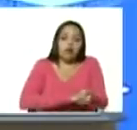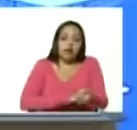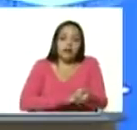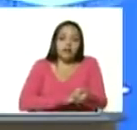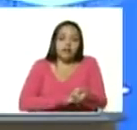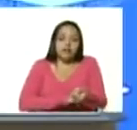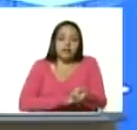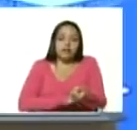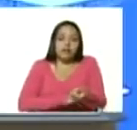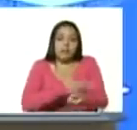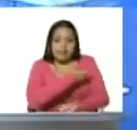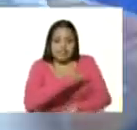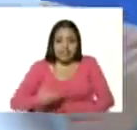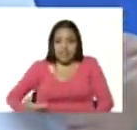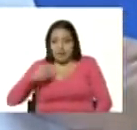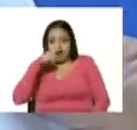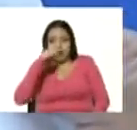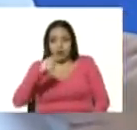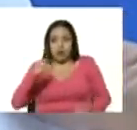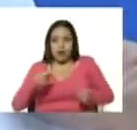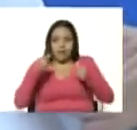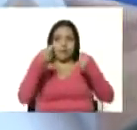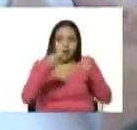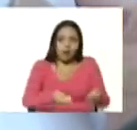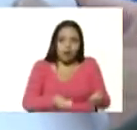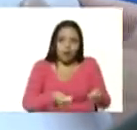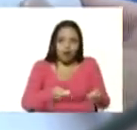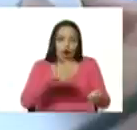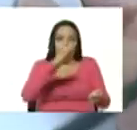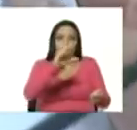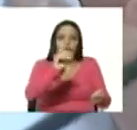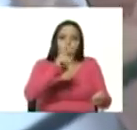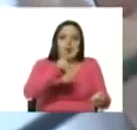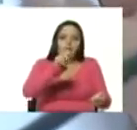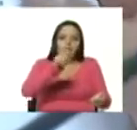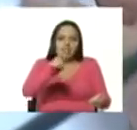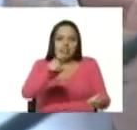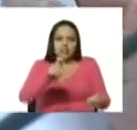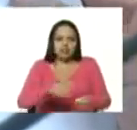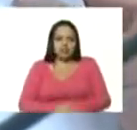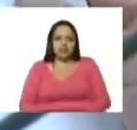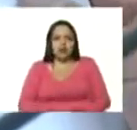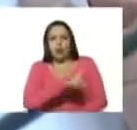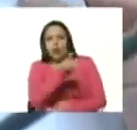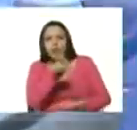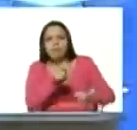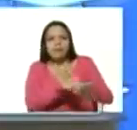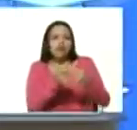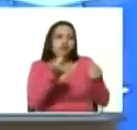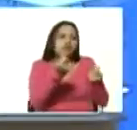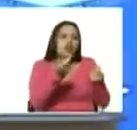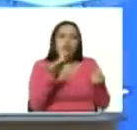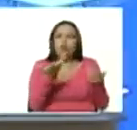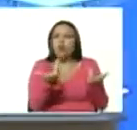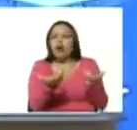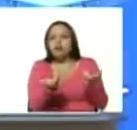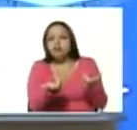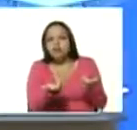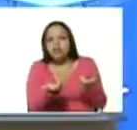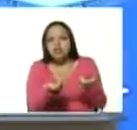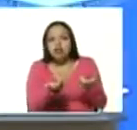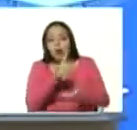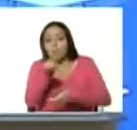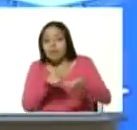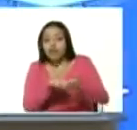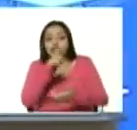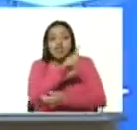depositó al mecanismo COVAX la cantidad de, el monto son 119